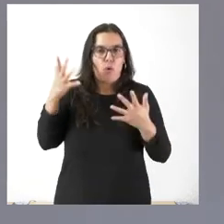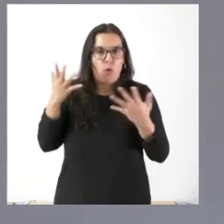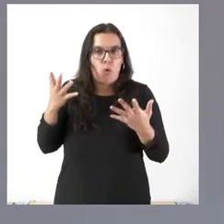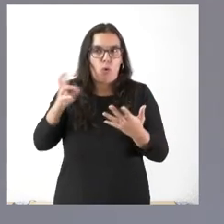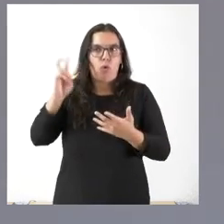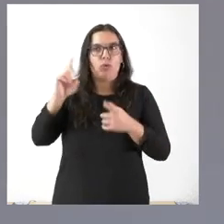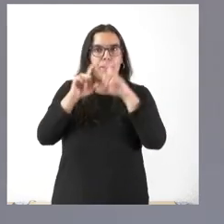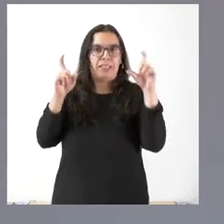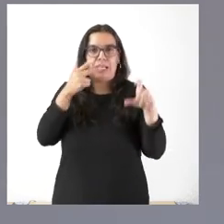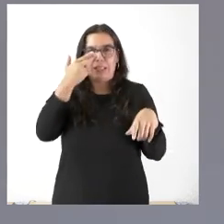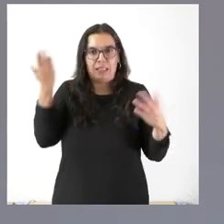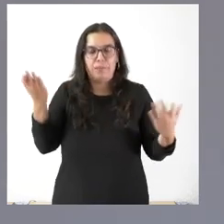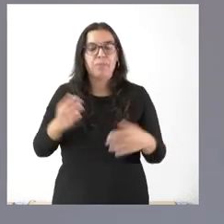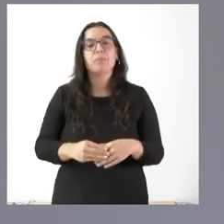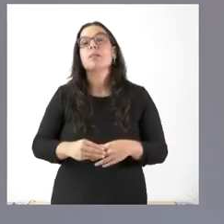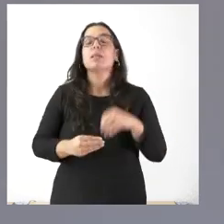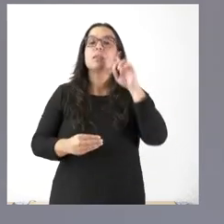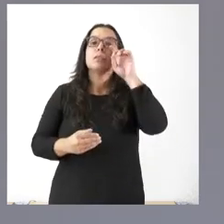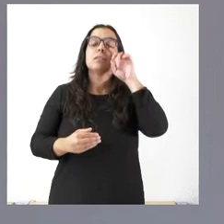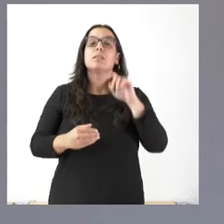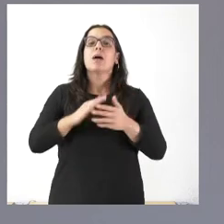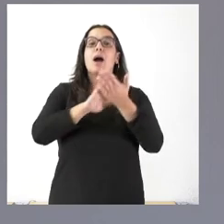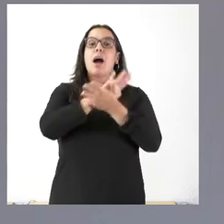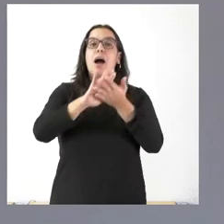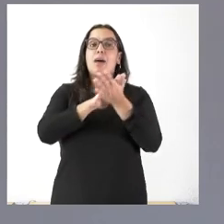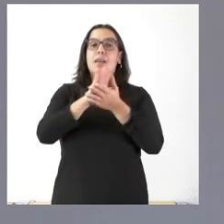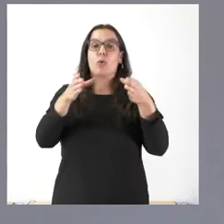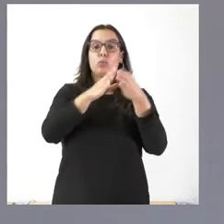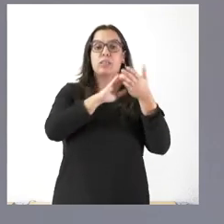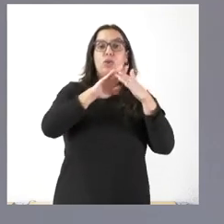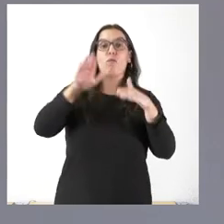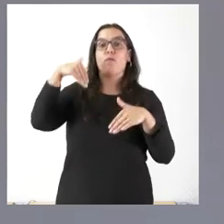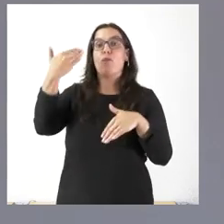¿no? Si hemos hablado con alguien de fuera de la Junta de Castilla y León para